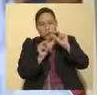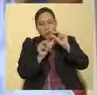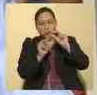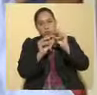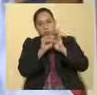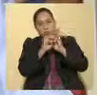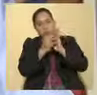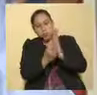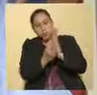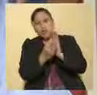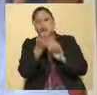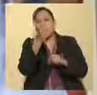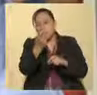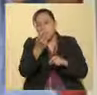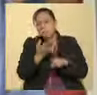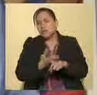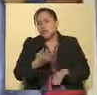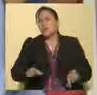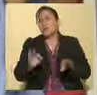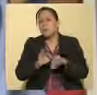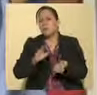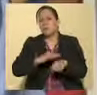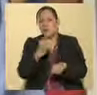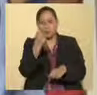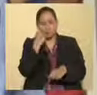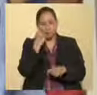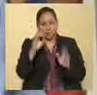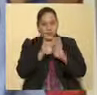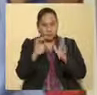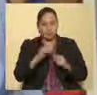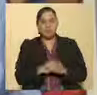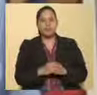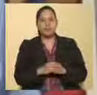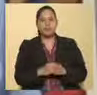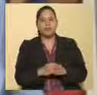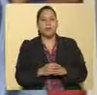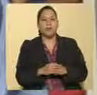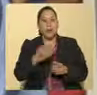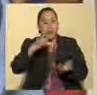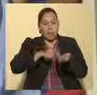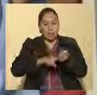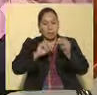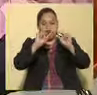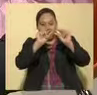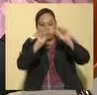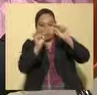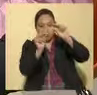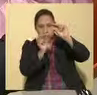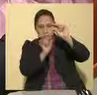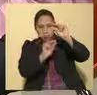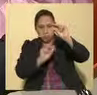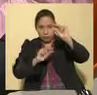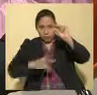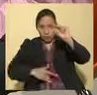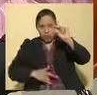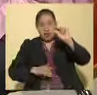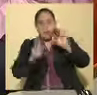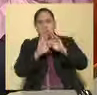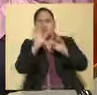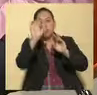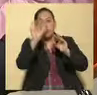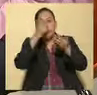importantes las hernias? Resulta que viene la protrusión del intestino, que se ve una como